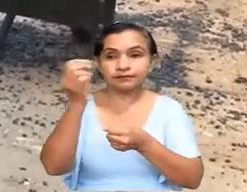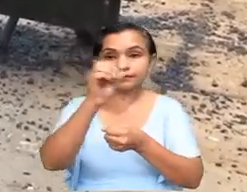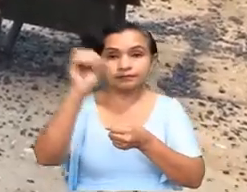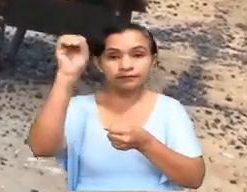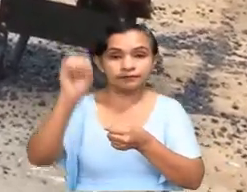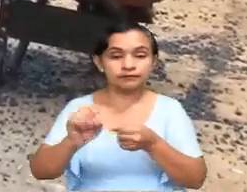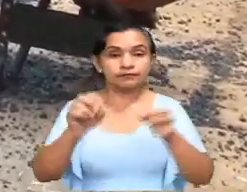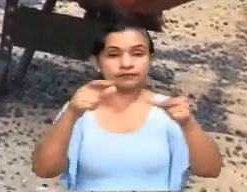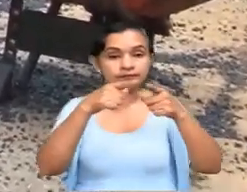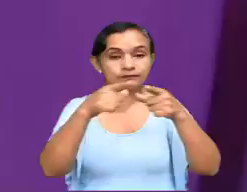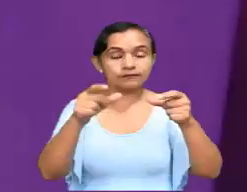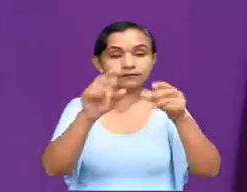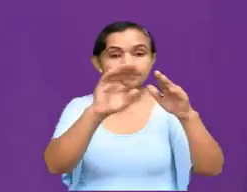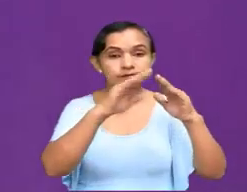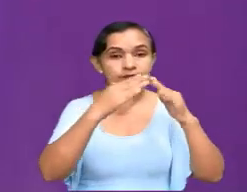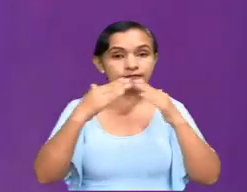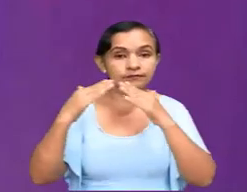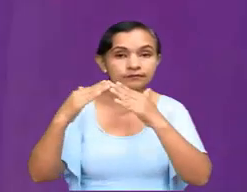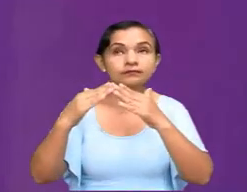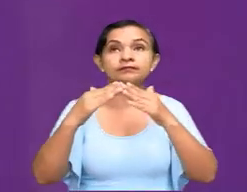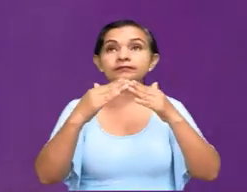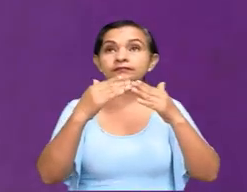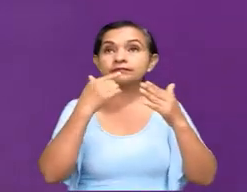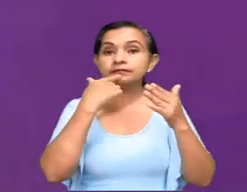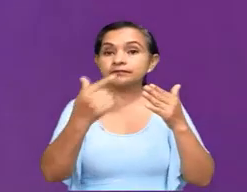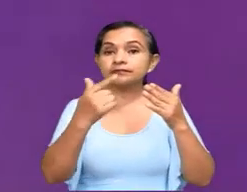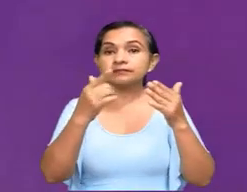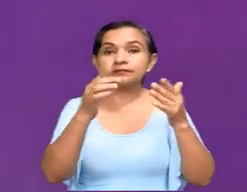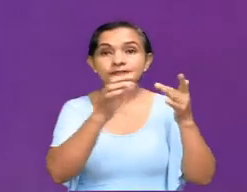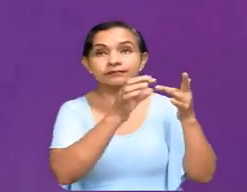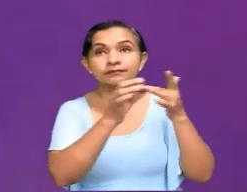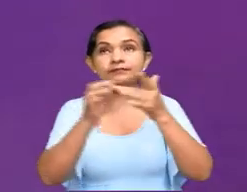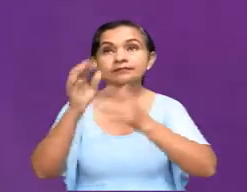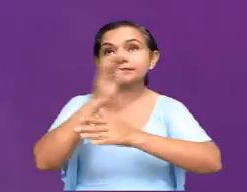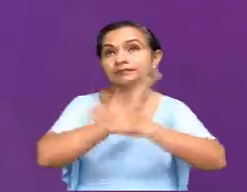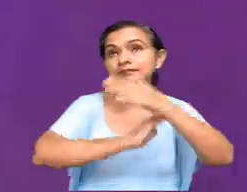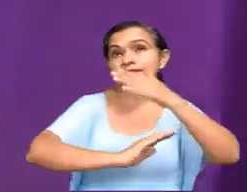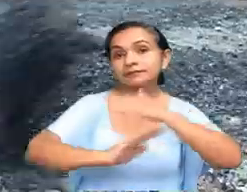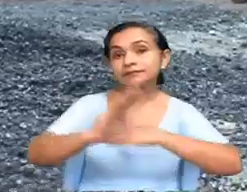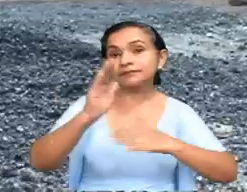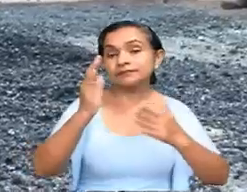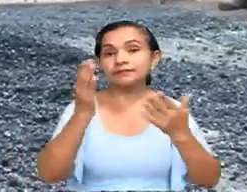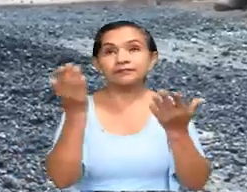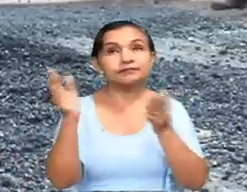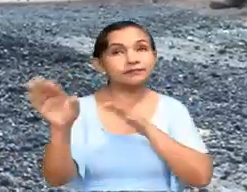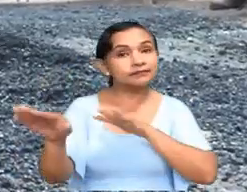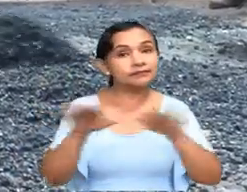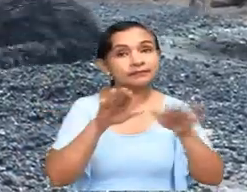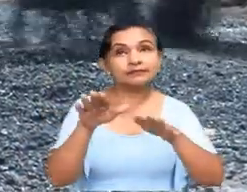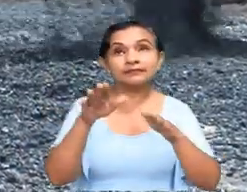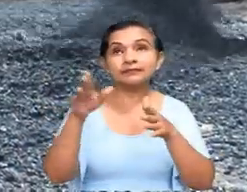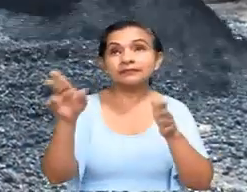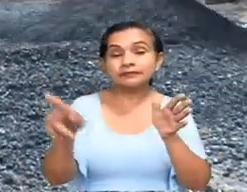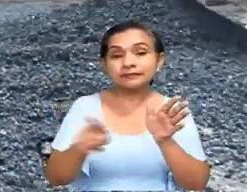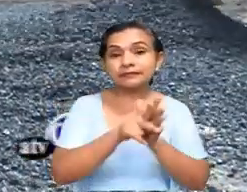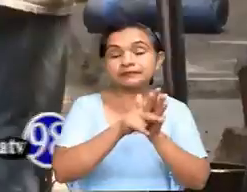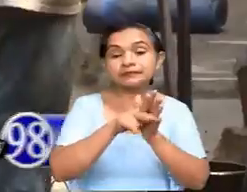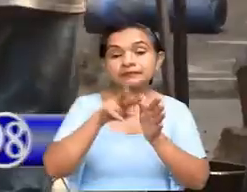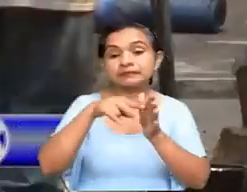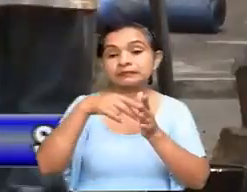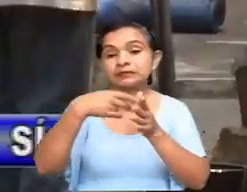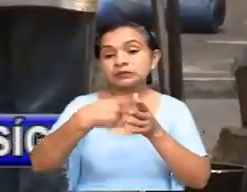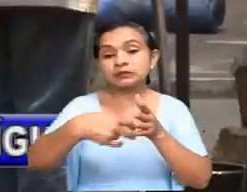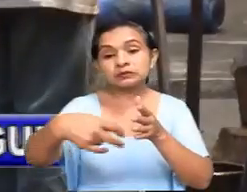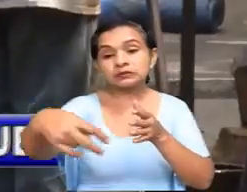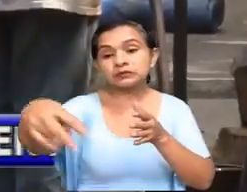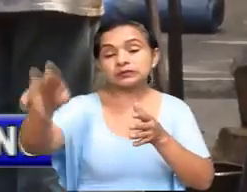los habitantes de este populoso barrio y en especial las personas con discapacidad, ya no corren peligro de ser arrastrados por las